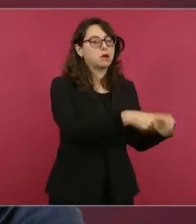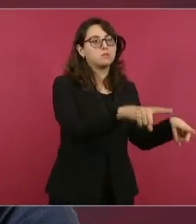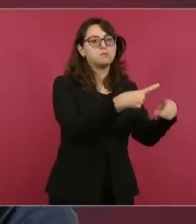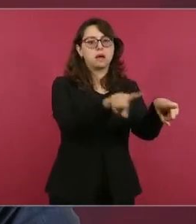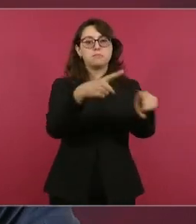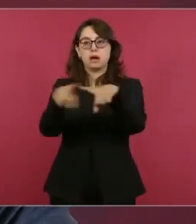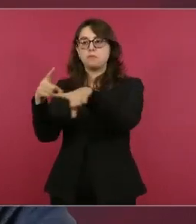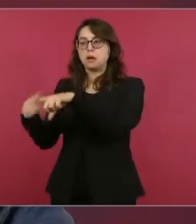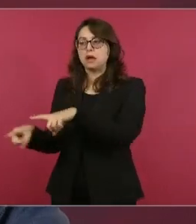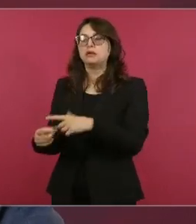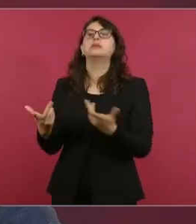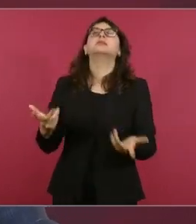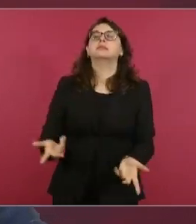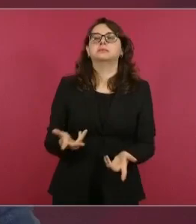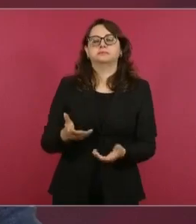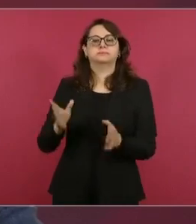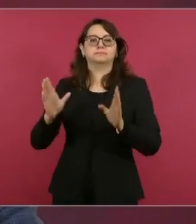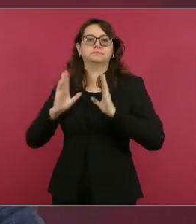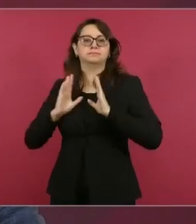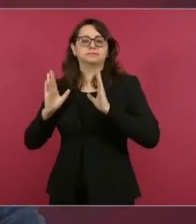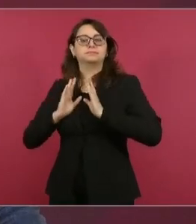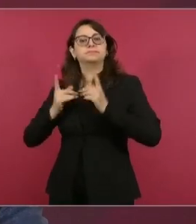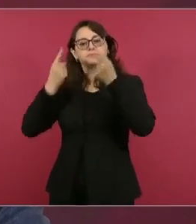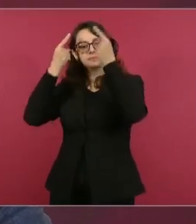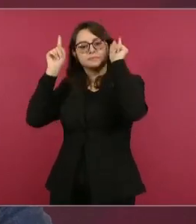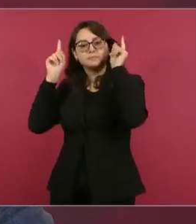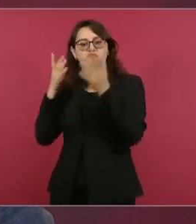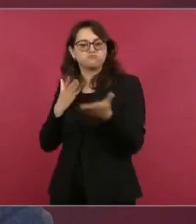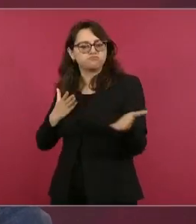Y ahora